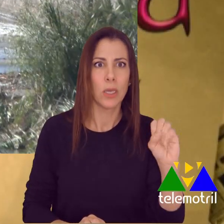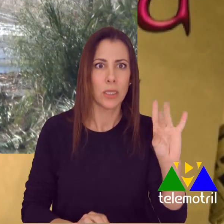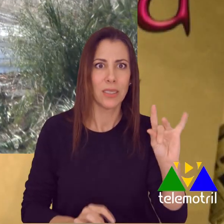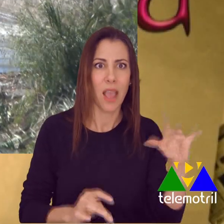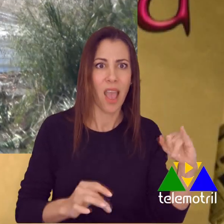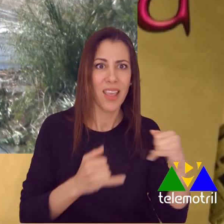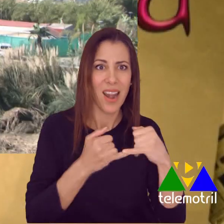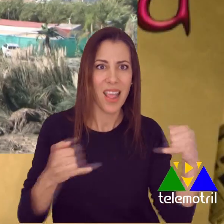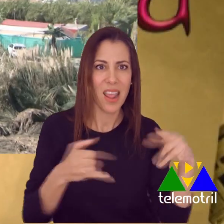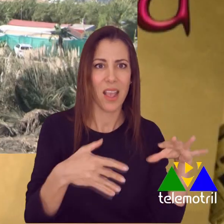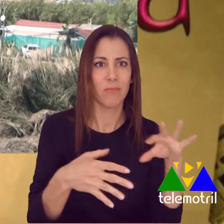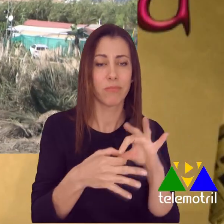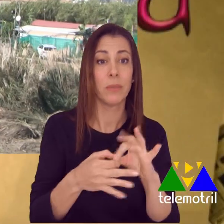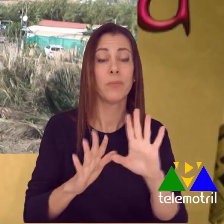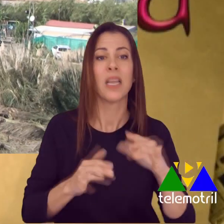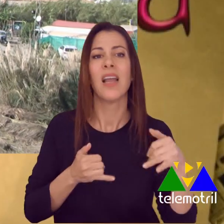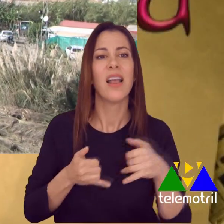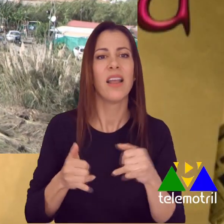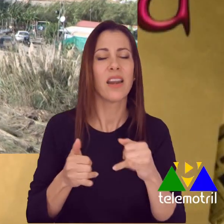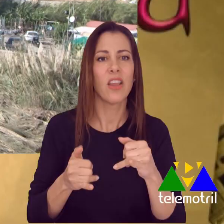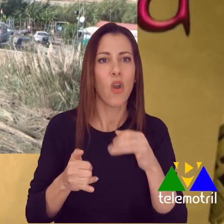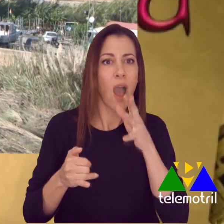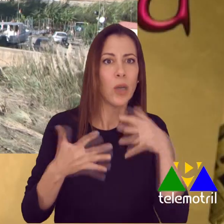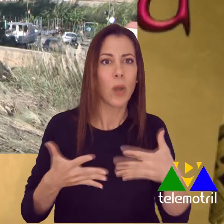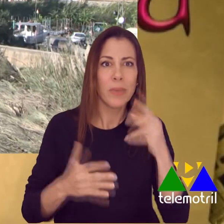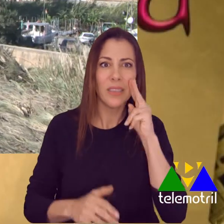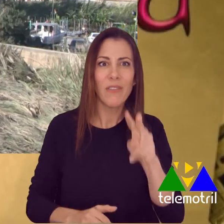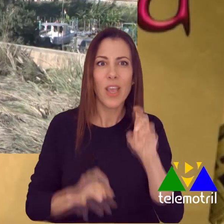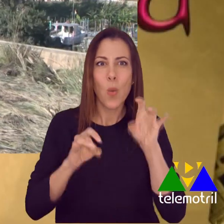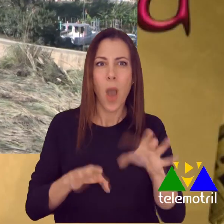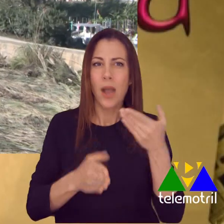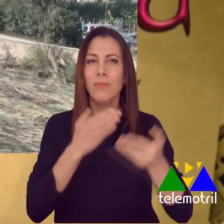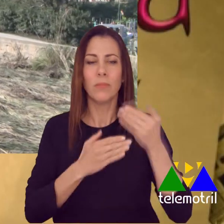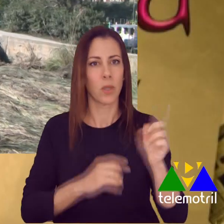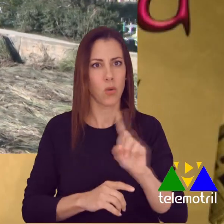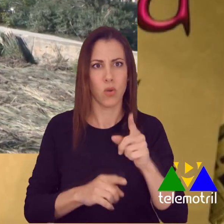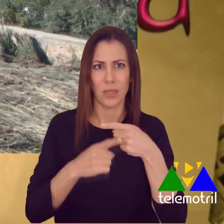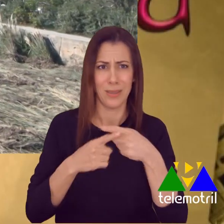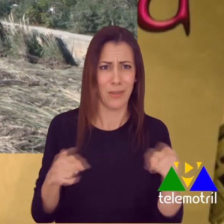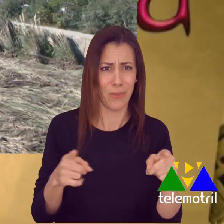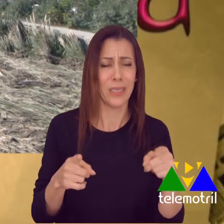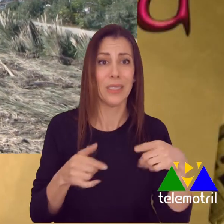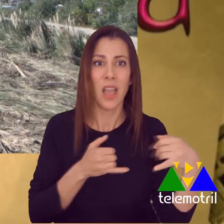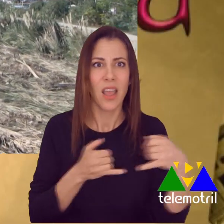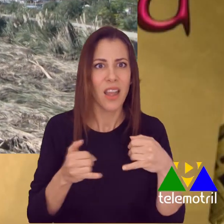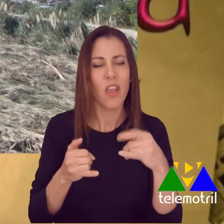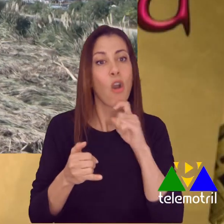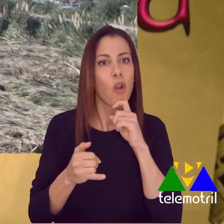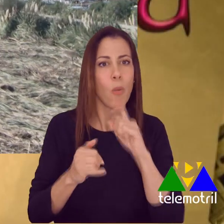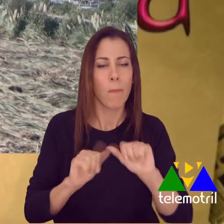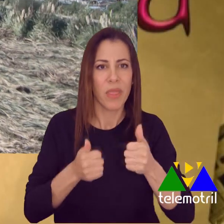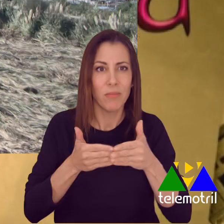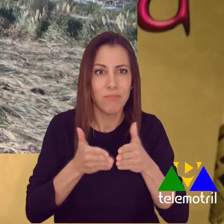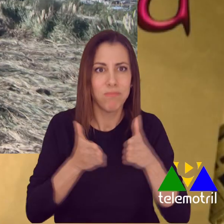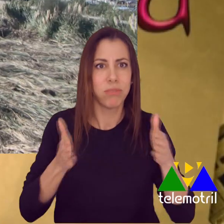esto. El río no era como lo contemplamos hoy, ¿no? El río era un gran delta que se abría a partir